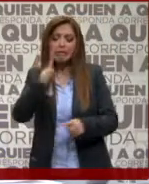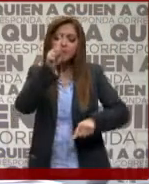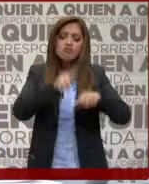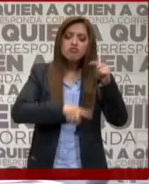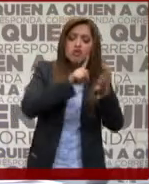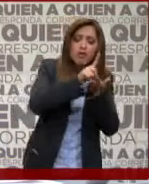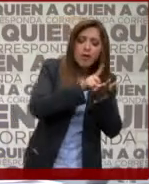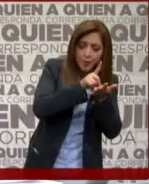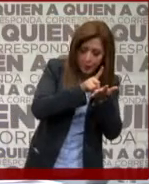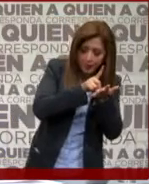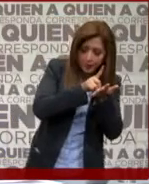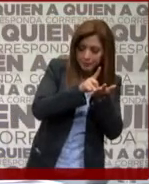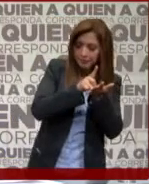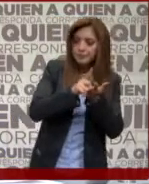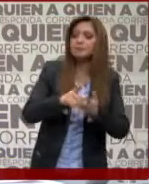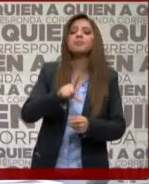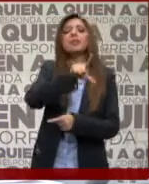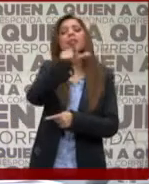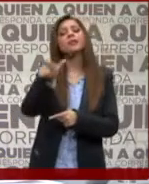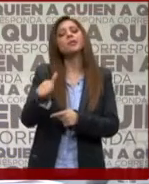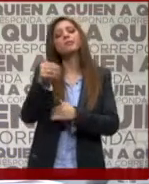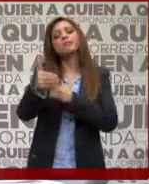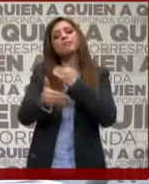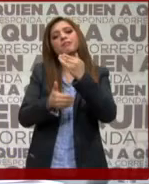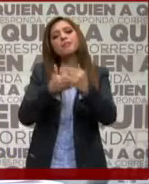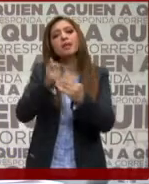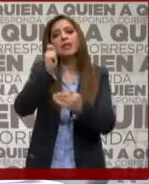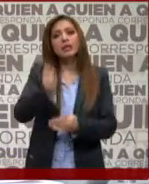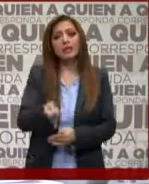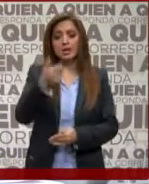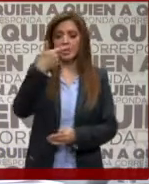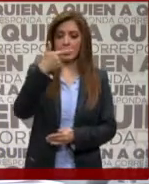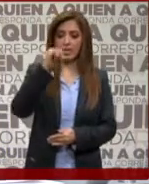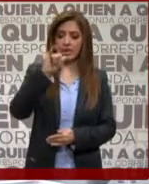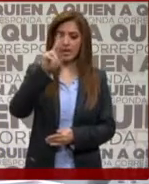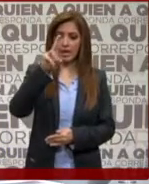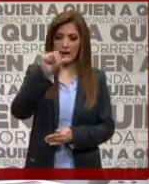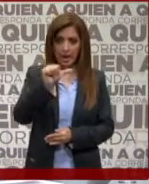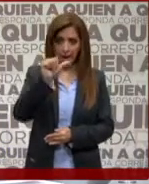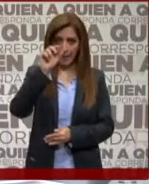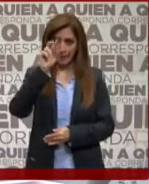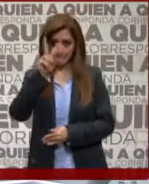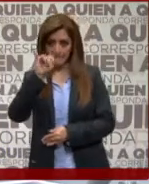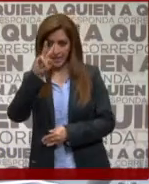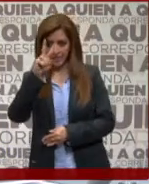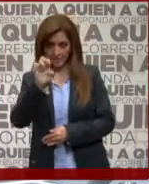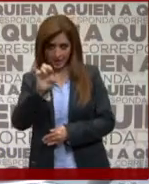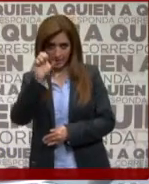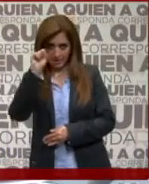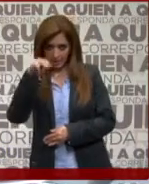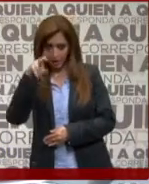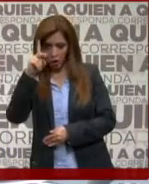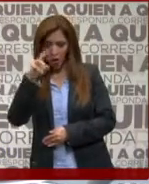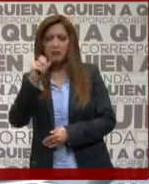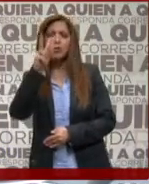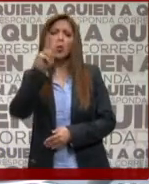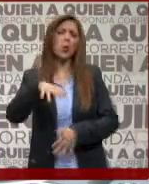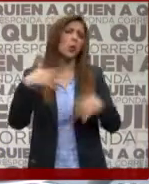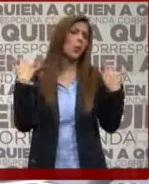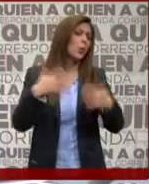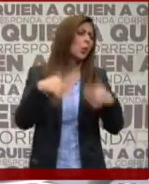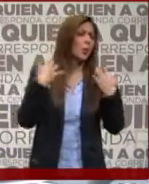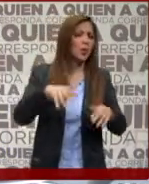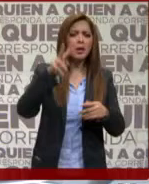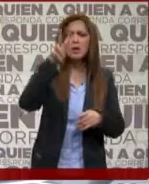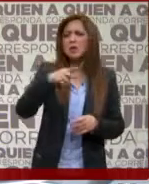directo a los jóvenes nació la gira vive sin drogas el éxito rotundo hemos recorrido con la gira vive sin drogas después de